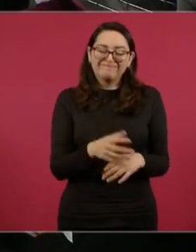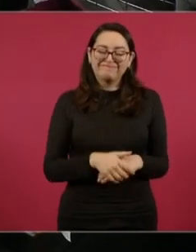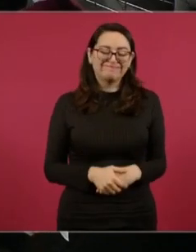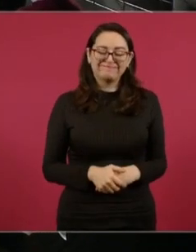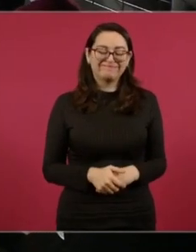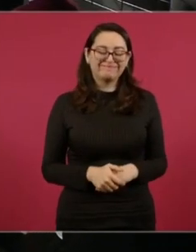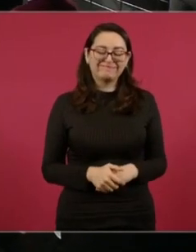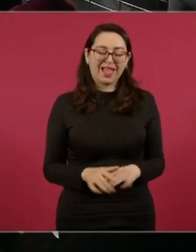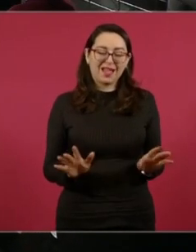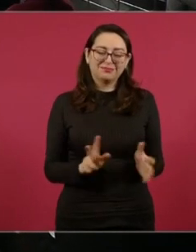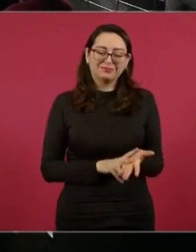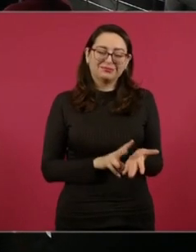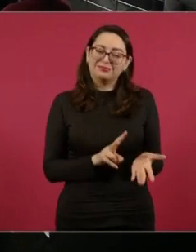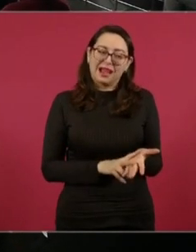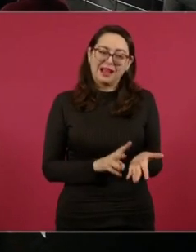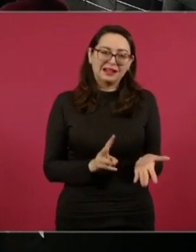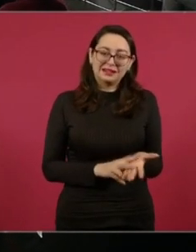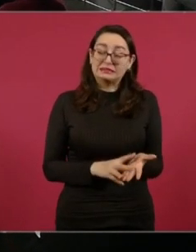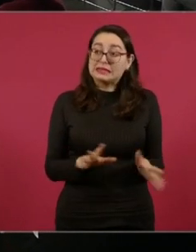preguntándose